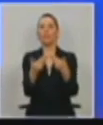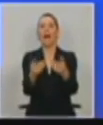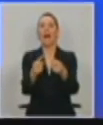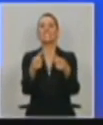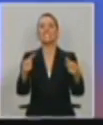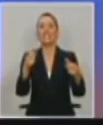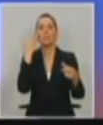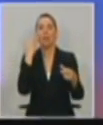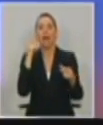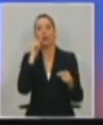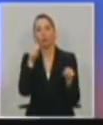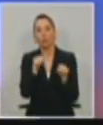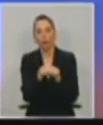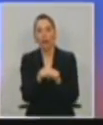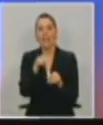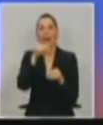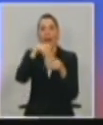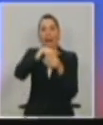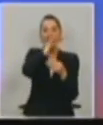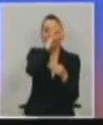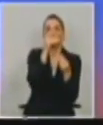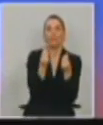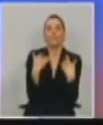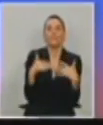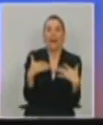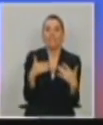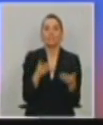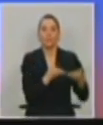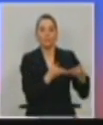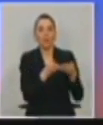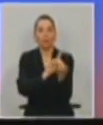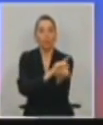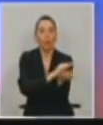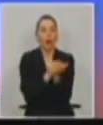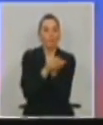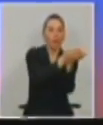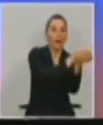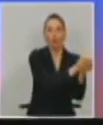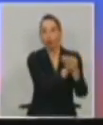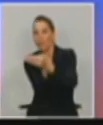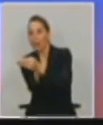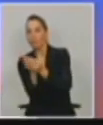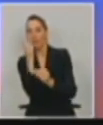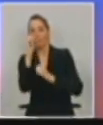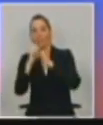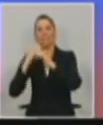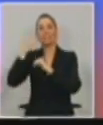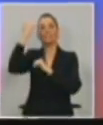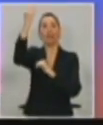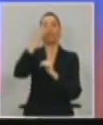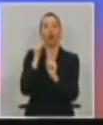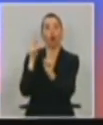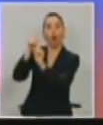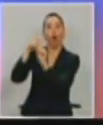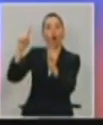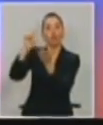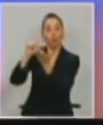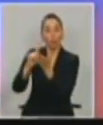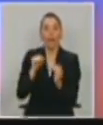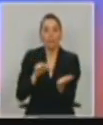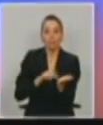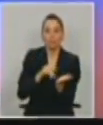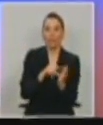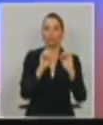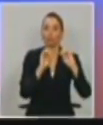Las elecciones son un momento maravilloso y riquísimo para cambiar el rumbo como si fuera un barco. Si en 30 años más queremos llegar a otra parte, este es el momento, el primer paso se da ahora. La